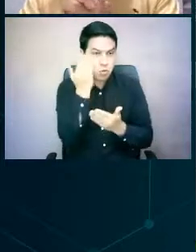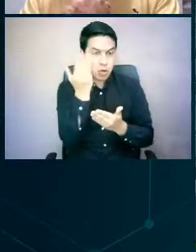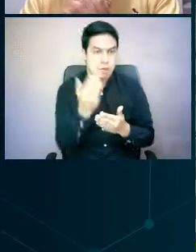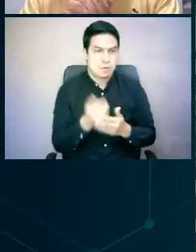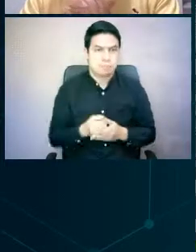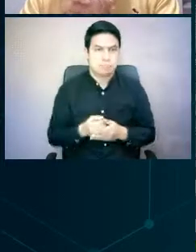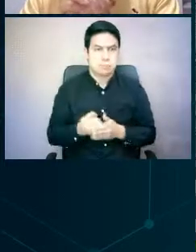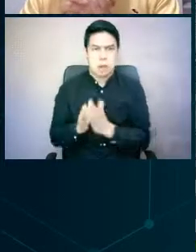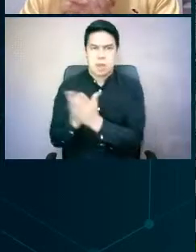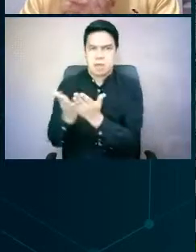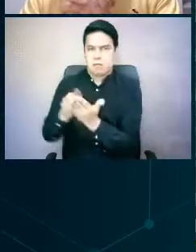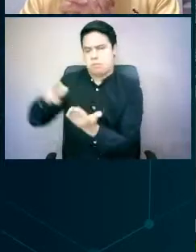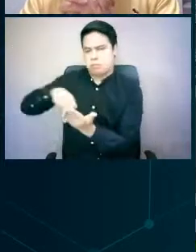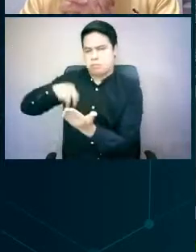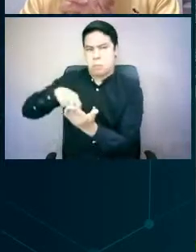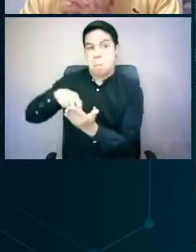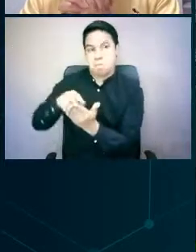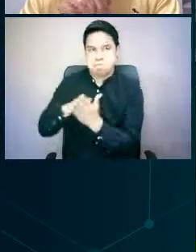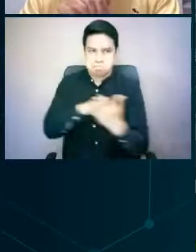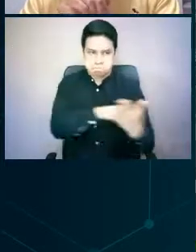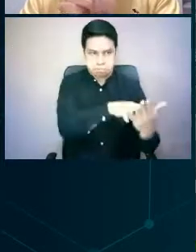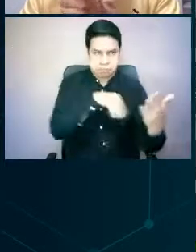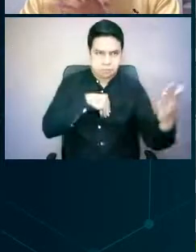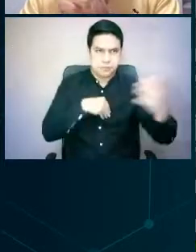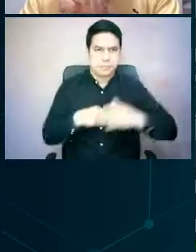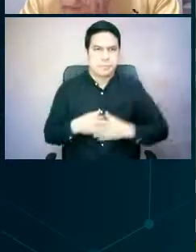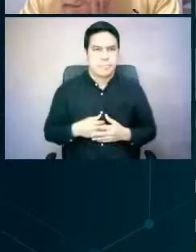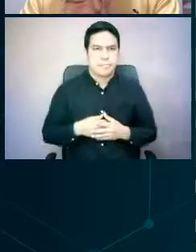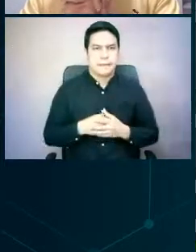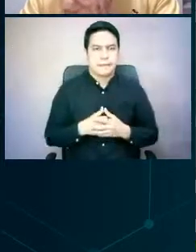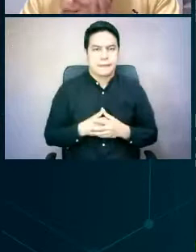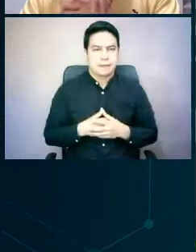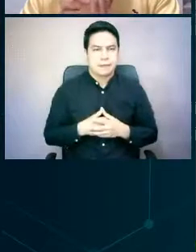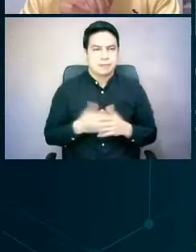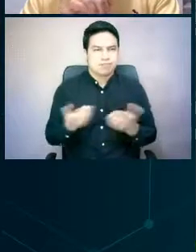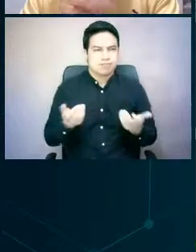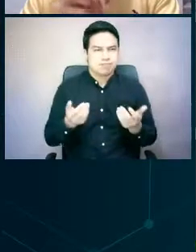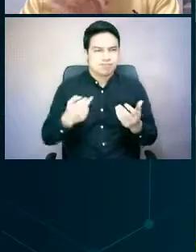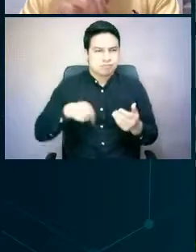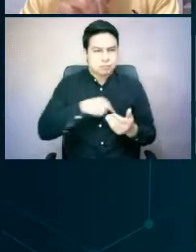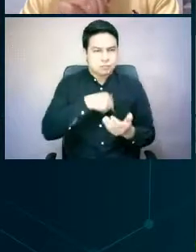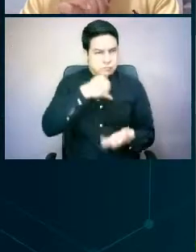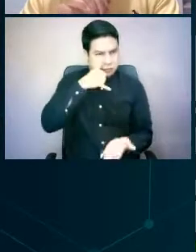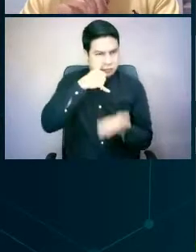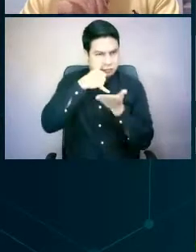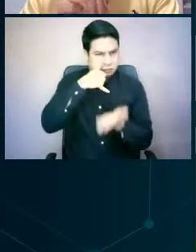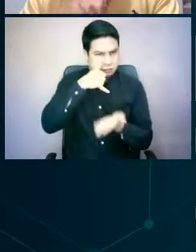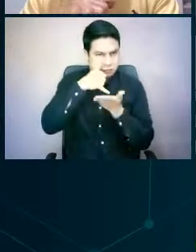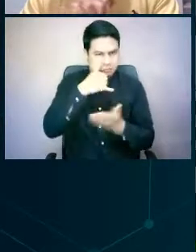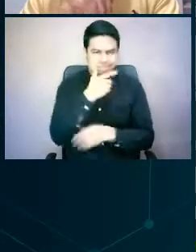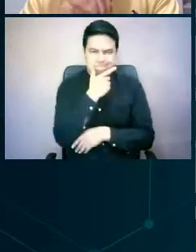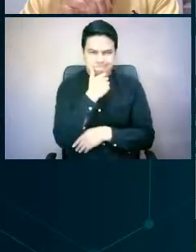¿Cuál es el objetivo entonces? Fundamentalmente en el laboratorio el objetivo era verificar